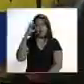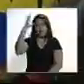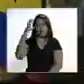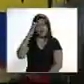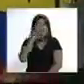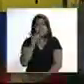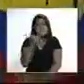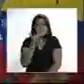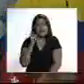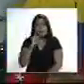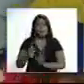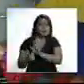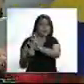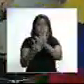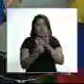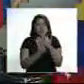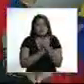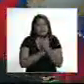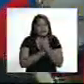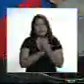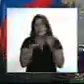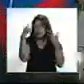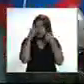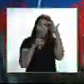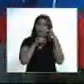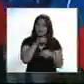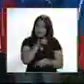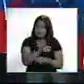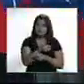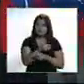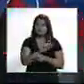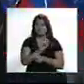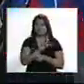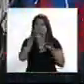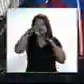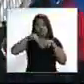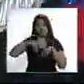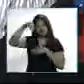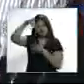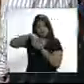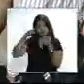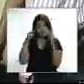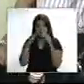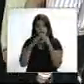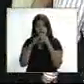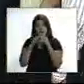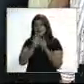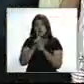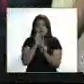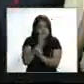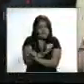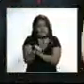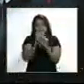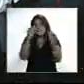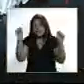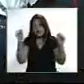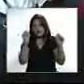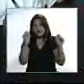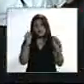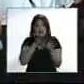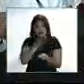la mejor muestra del cariño y el afecto por Chávez es no quedarnos en la casa, sino salir desde muy temprano a